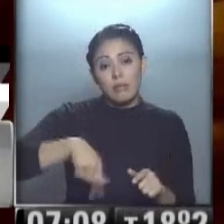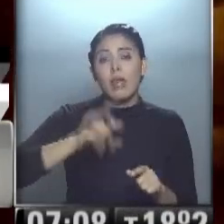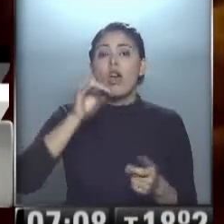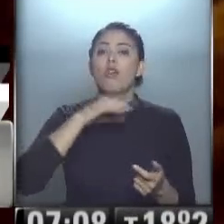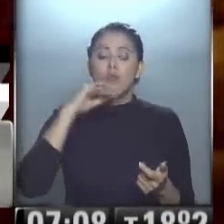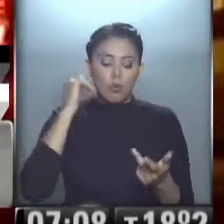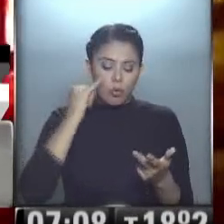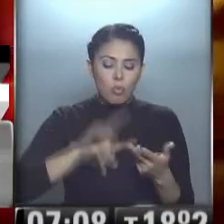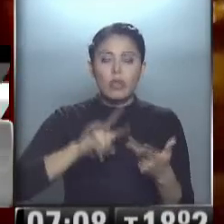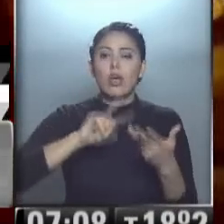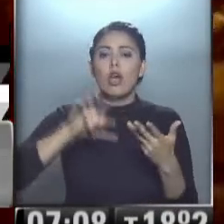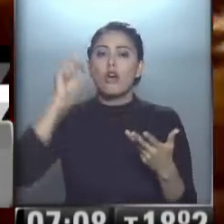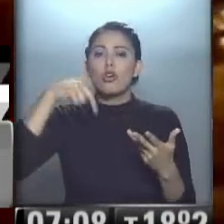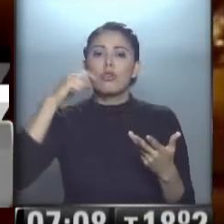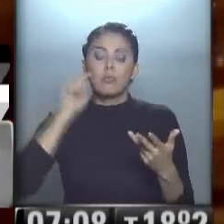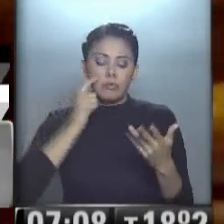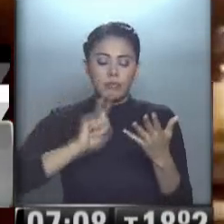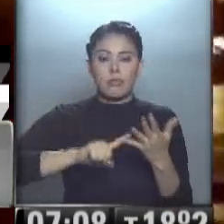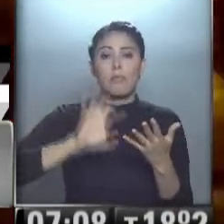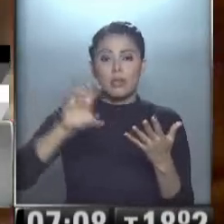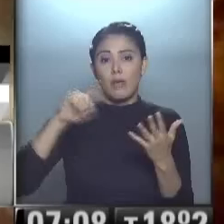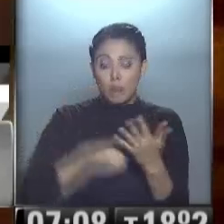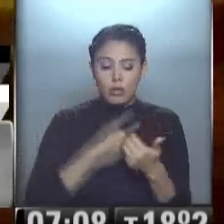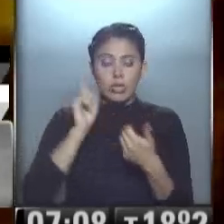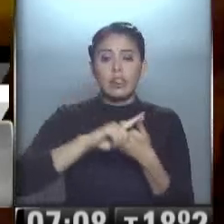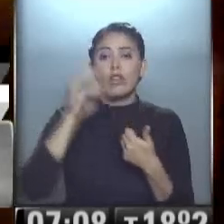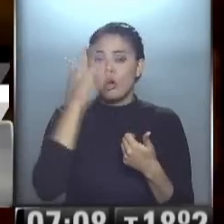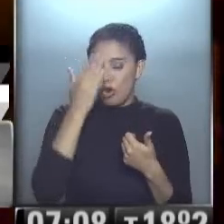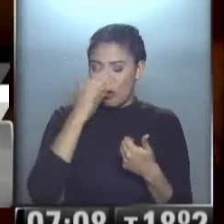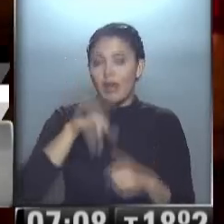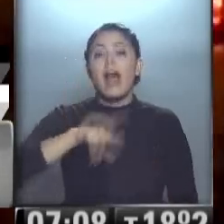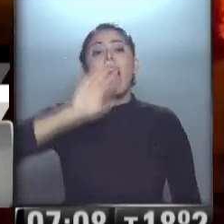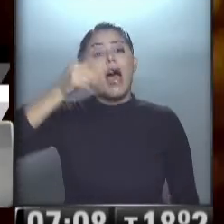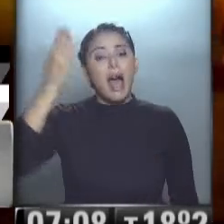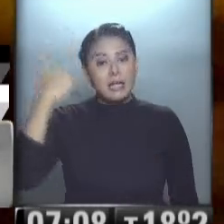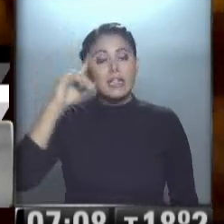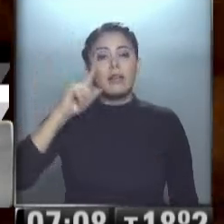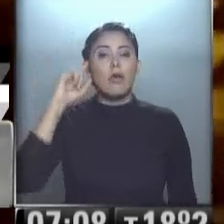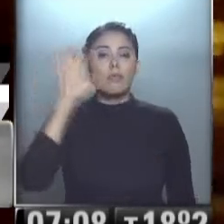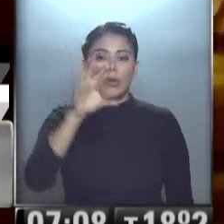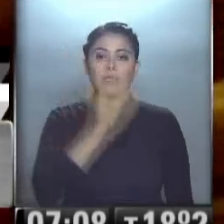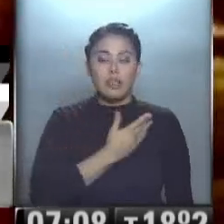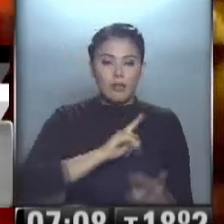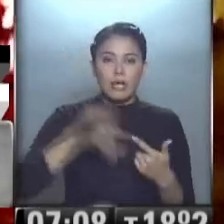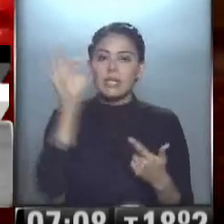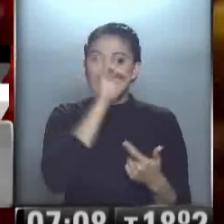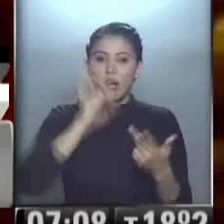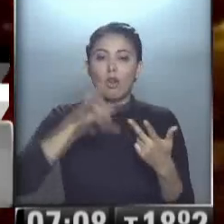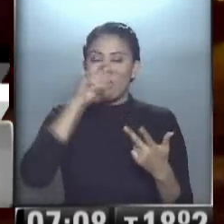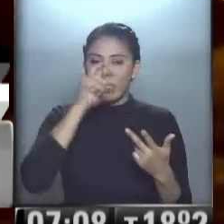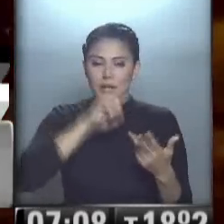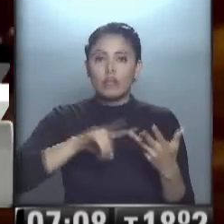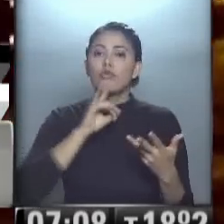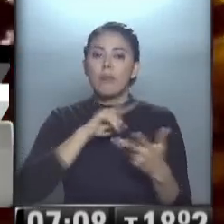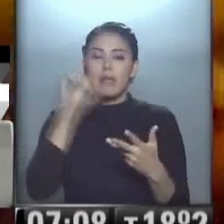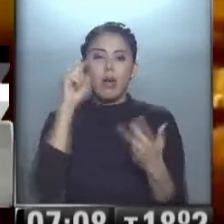juju y la de Concordia a la de gleu provincia de Buenos Aires y a la de Córdoba ayer cerraron acuerdos en la provincia de Santa Fe en Chaco en corrientes y en